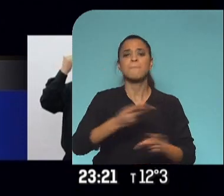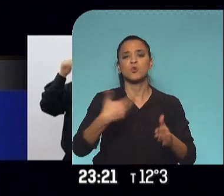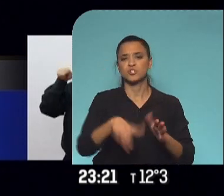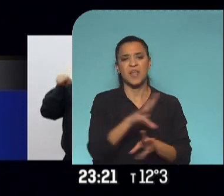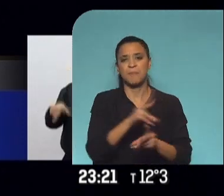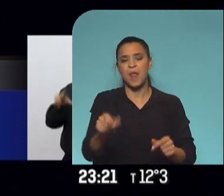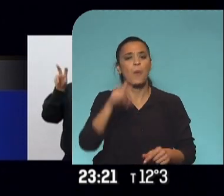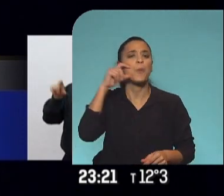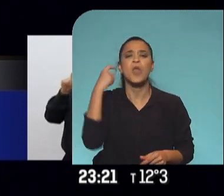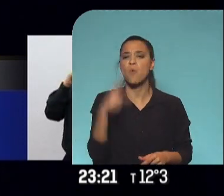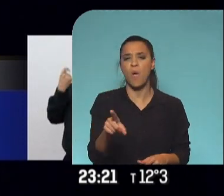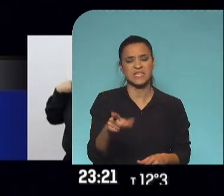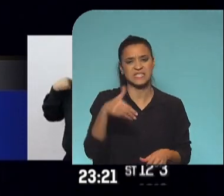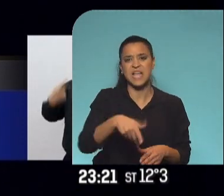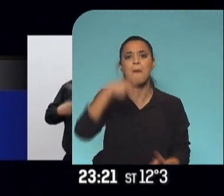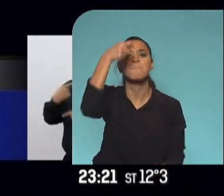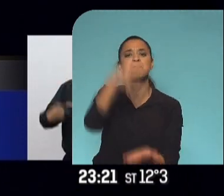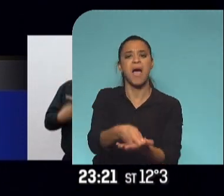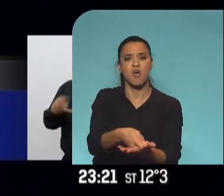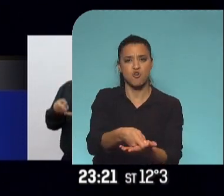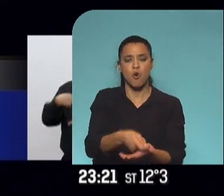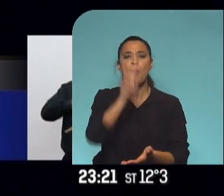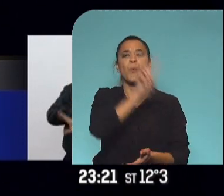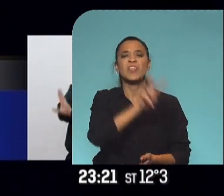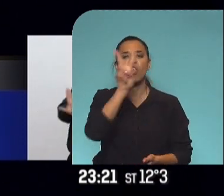una vergüenza sistemática del pago de